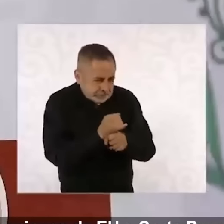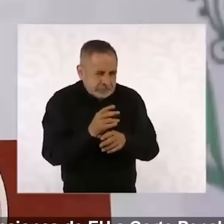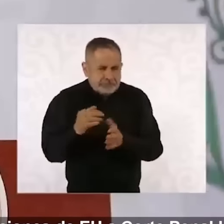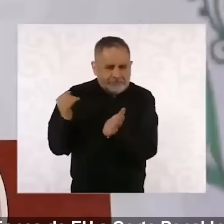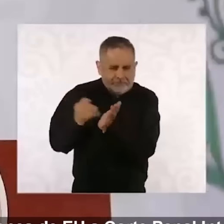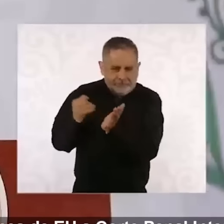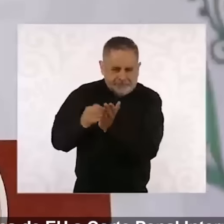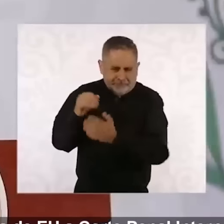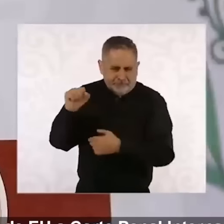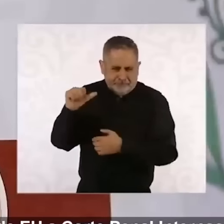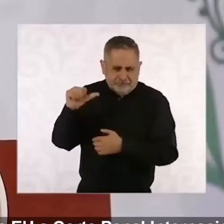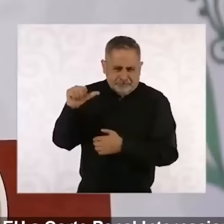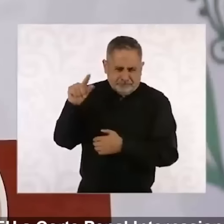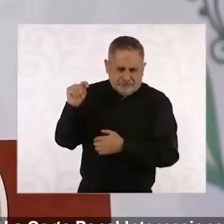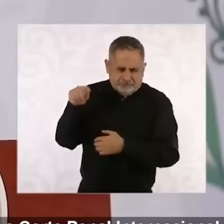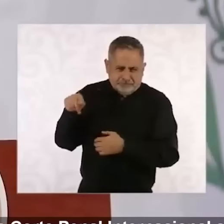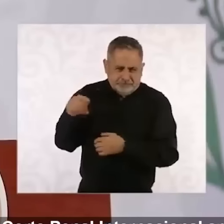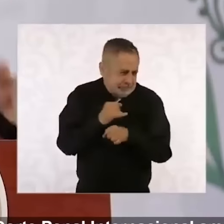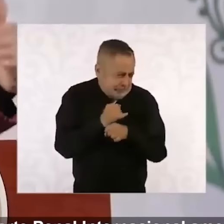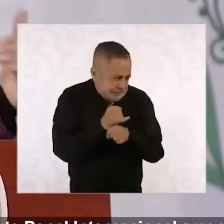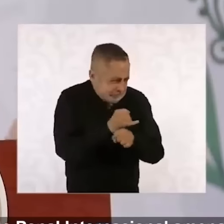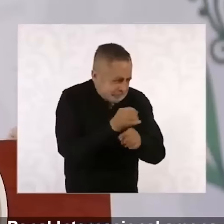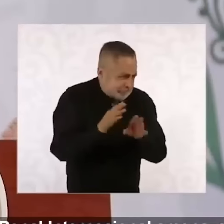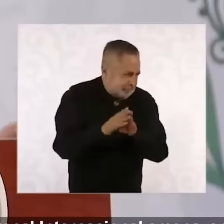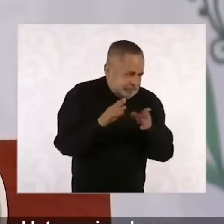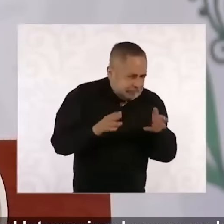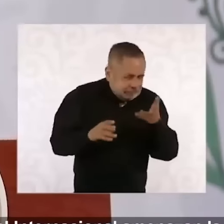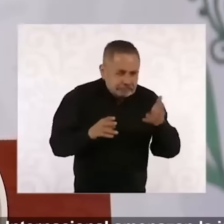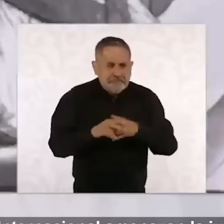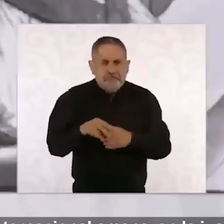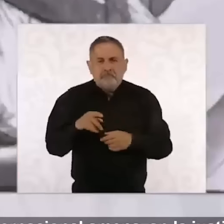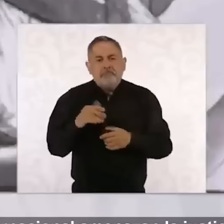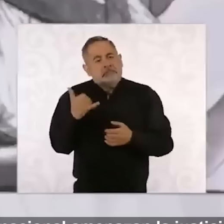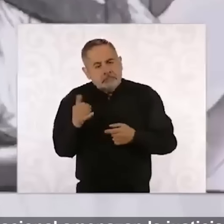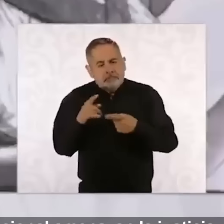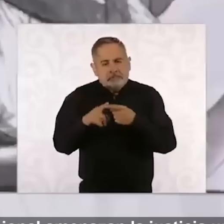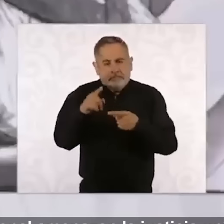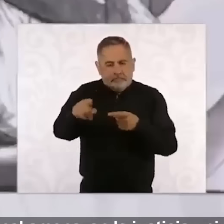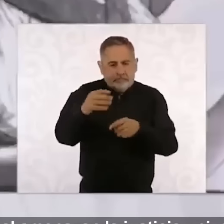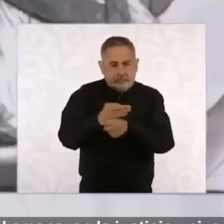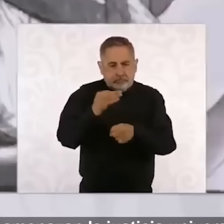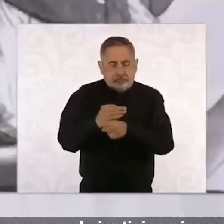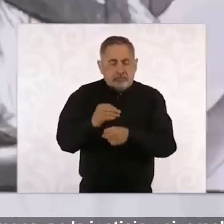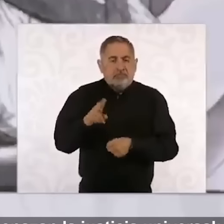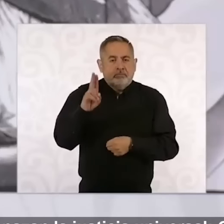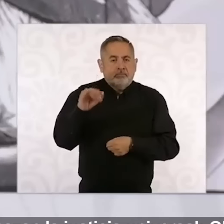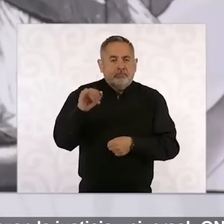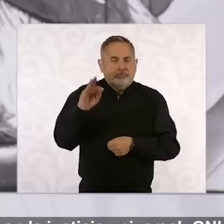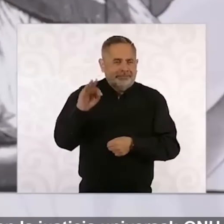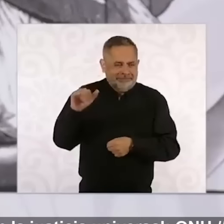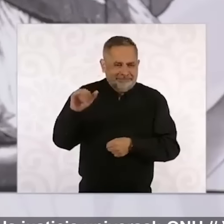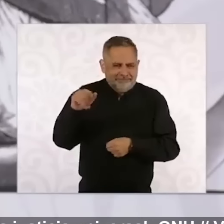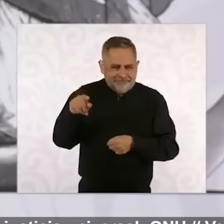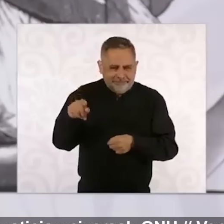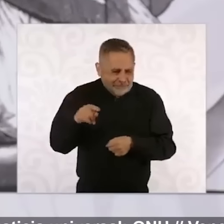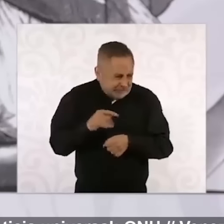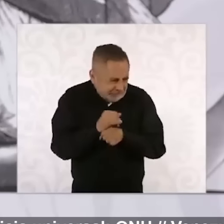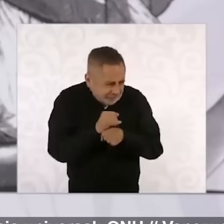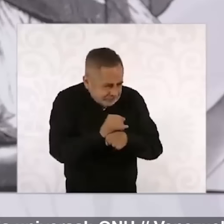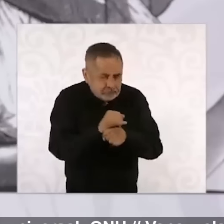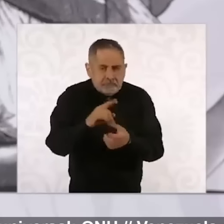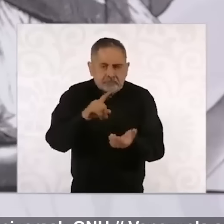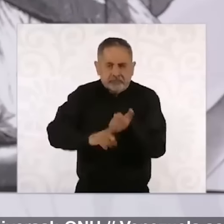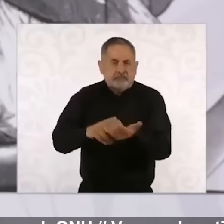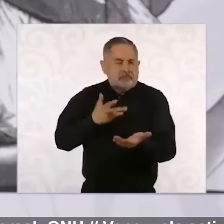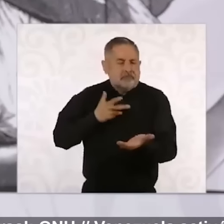el Sistema de Administración Tributaria, como estas investigaciones que está haciendo la UIF, tienen sustento